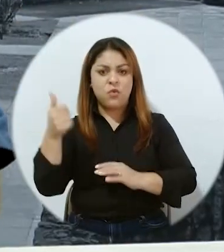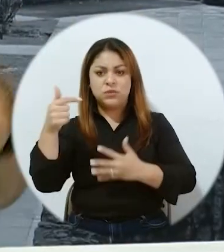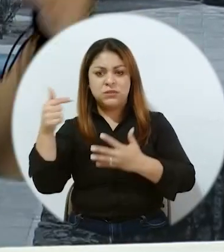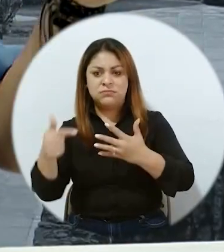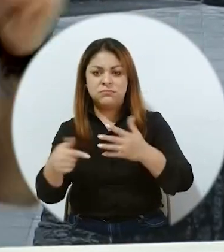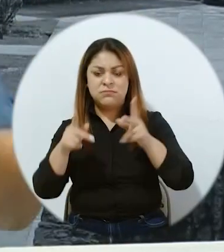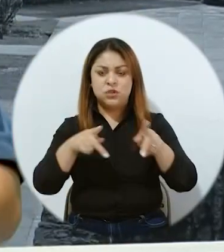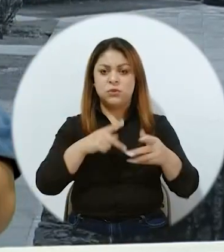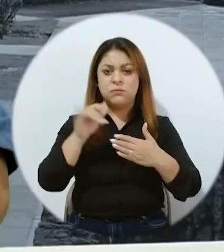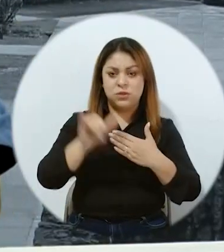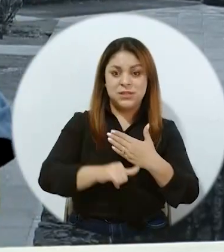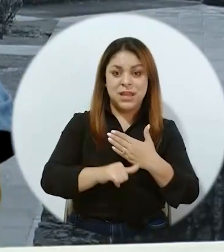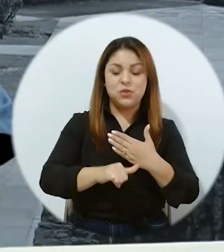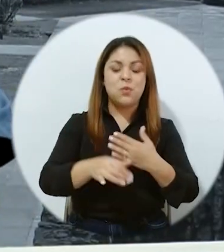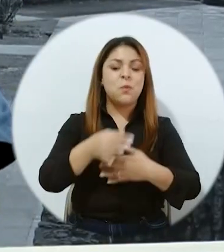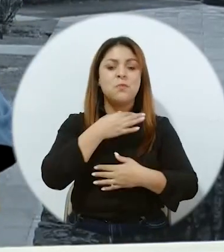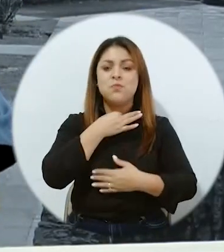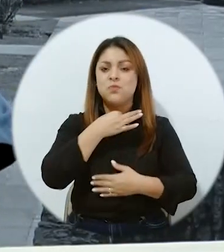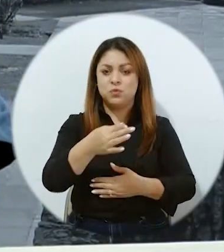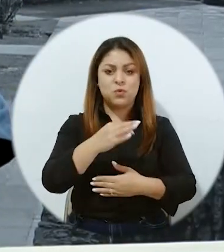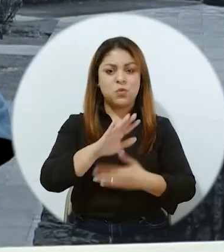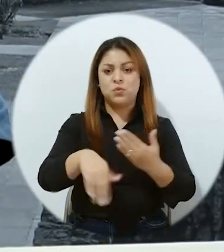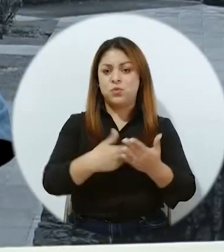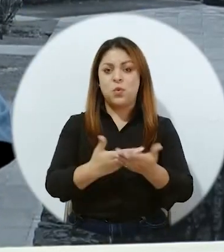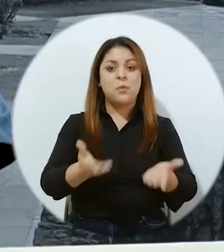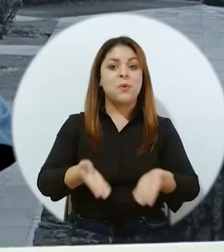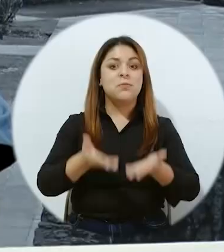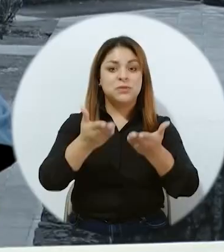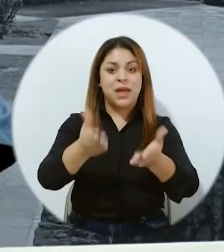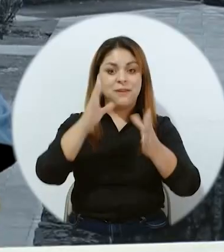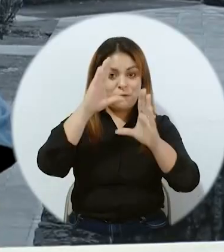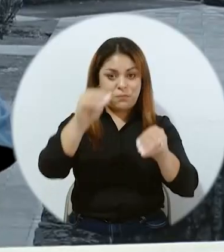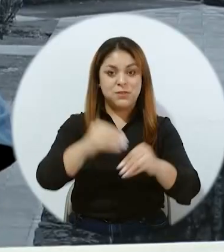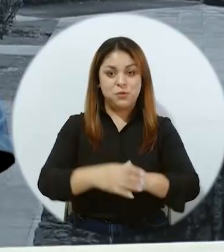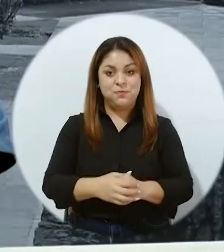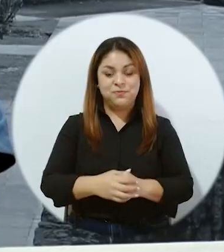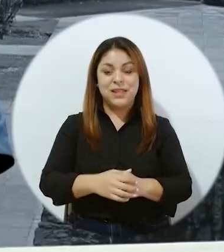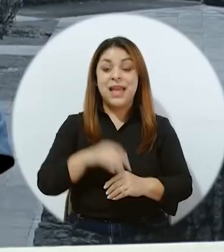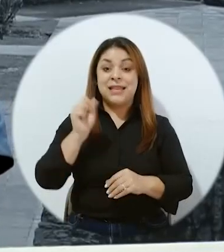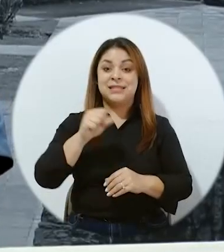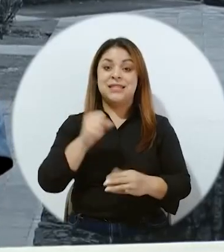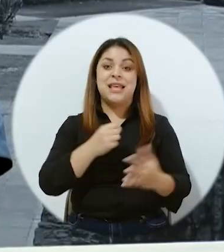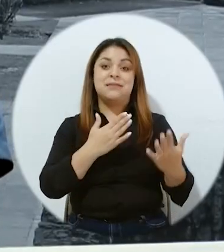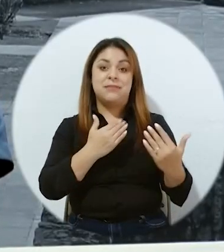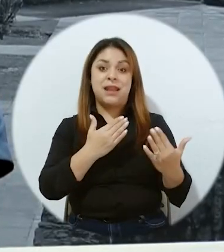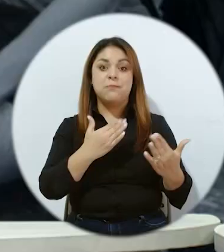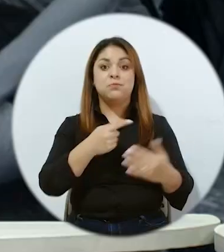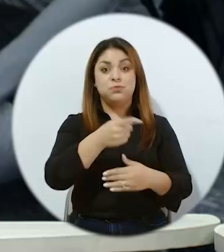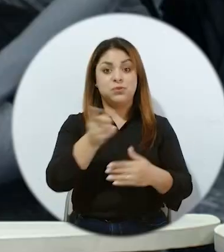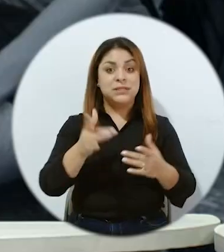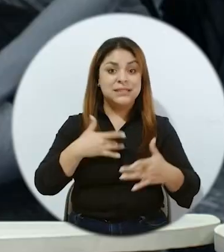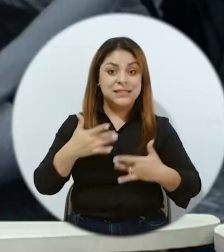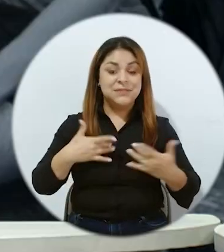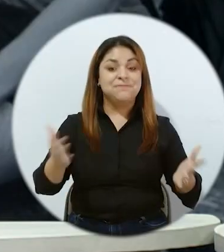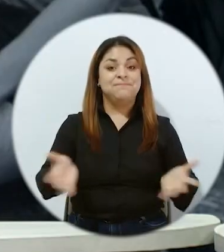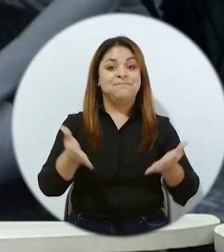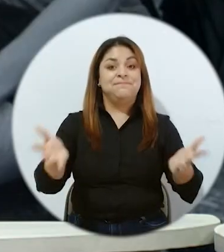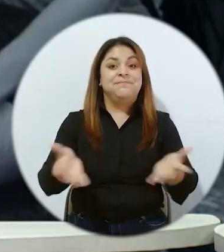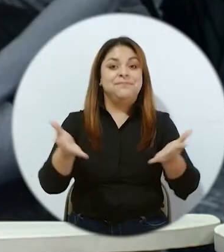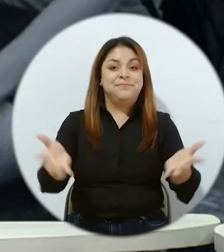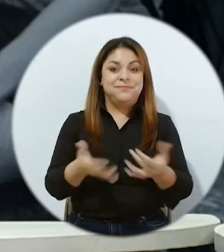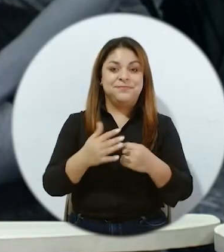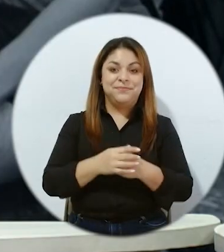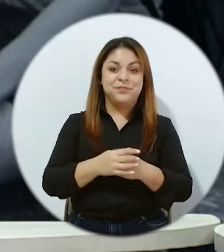del proyecto, a las compañeras de AMESAR, con todo gusto les podemos proporcionar información. Sí, esperamos que mucha gente se motive con